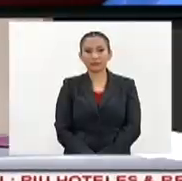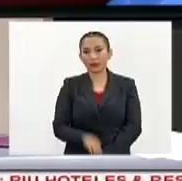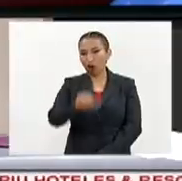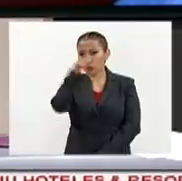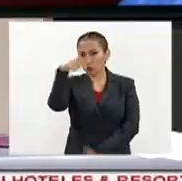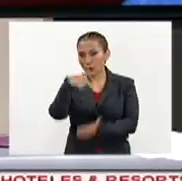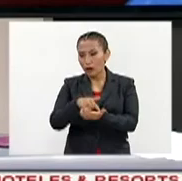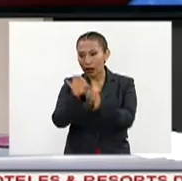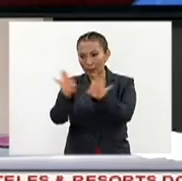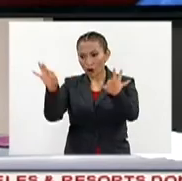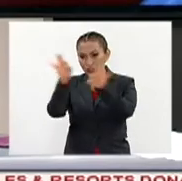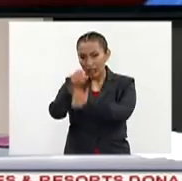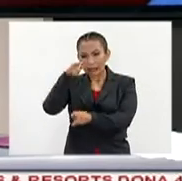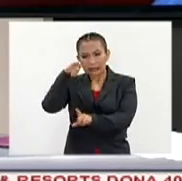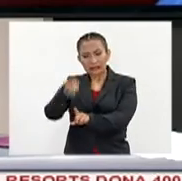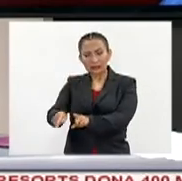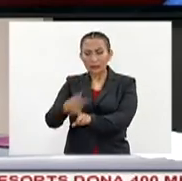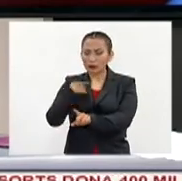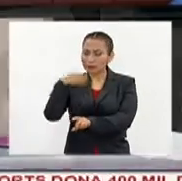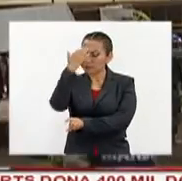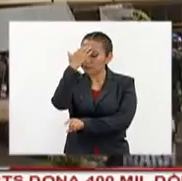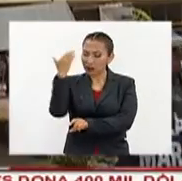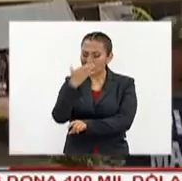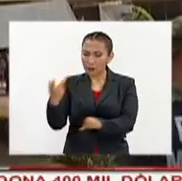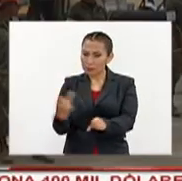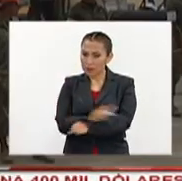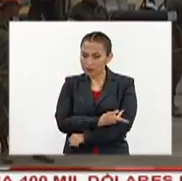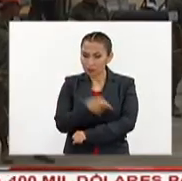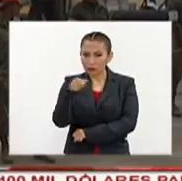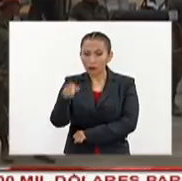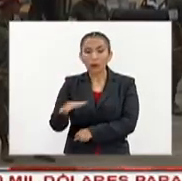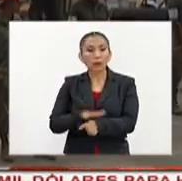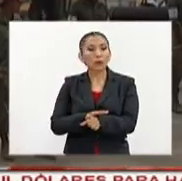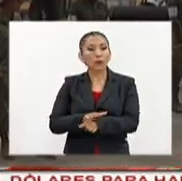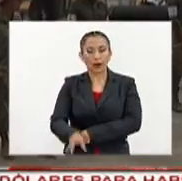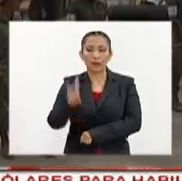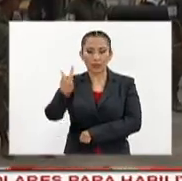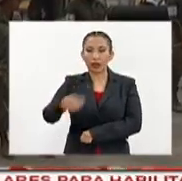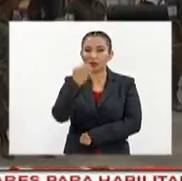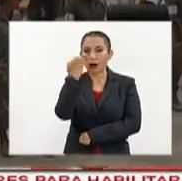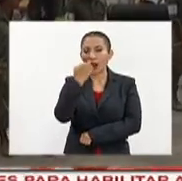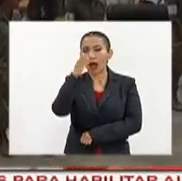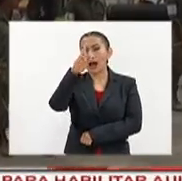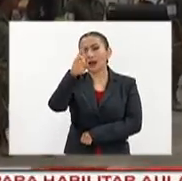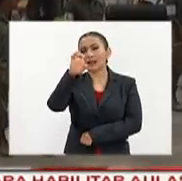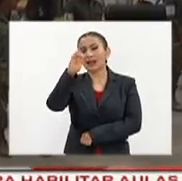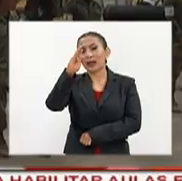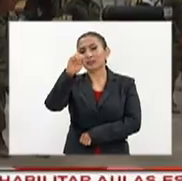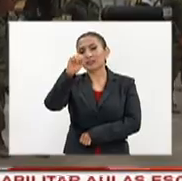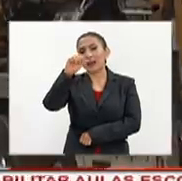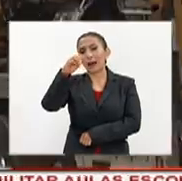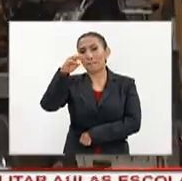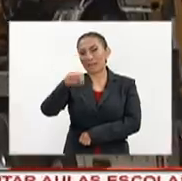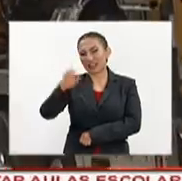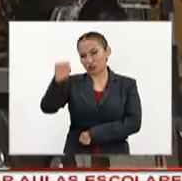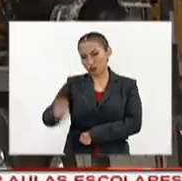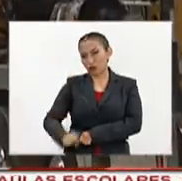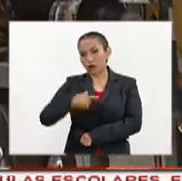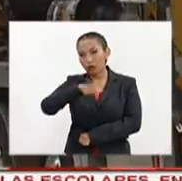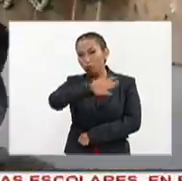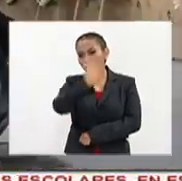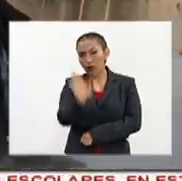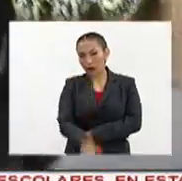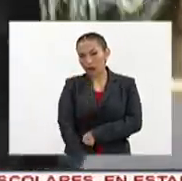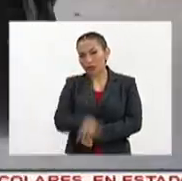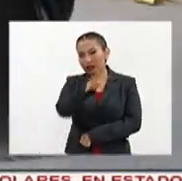Otro lugar emblemático que fue marcado por esta lamentable tragedia fue sin duda el Colegio Enrique Repsamen al sur de la Ciudad de México, en donde